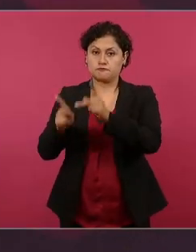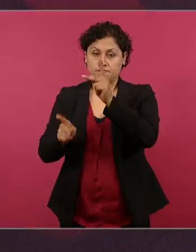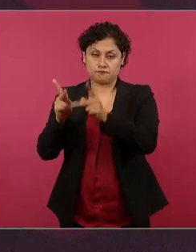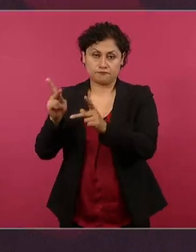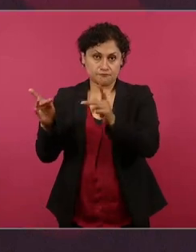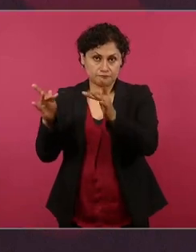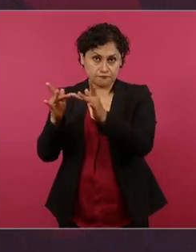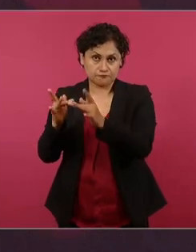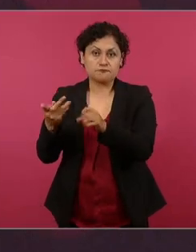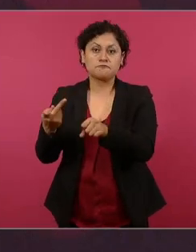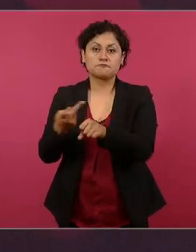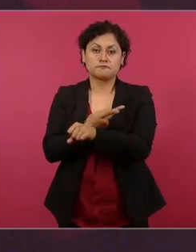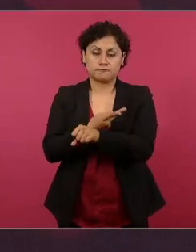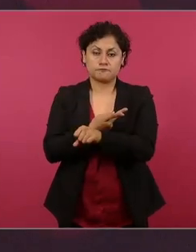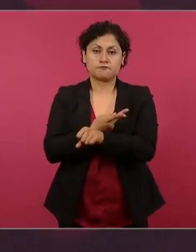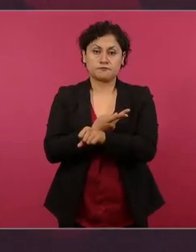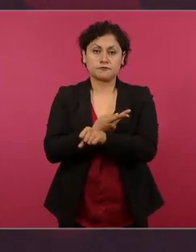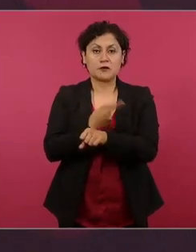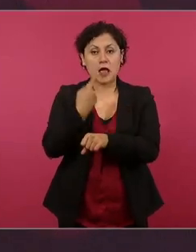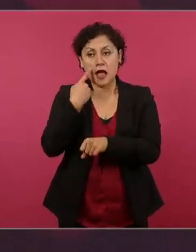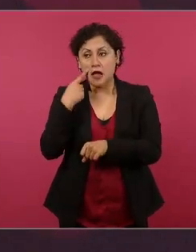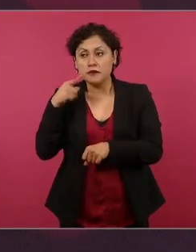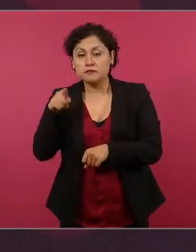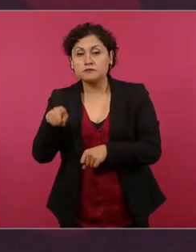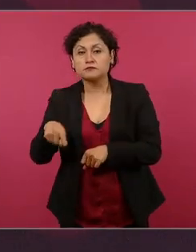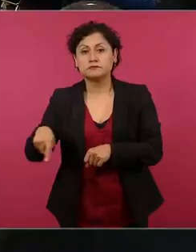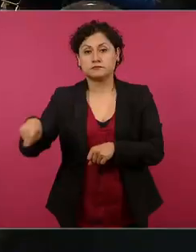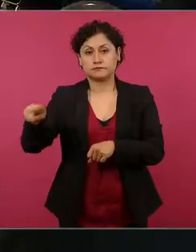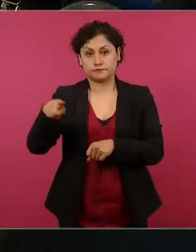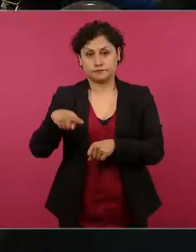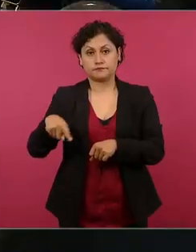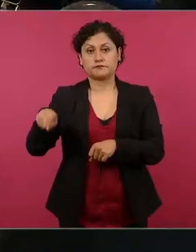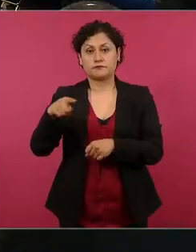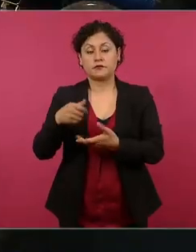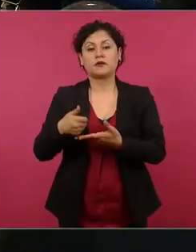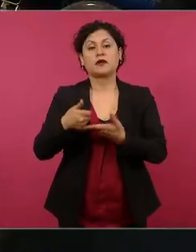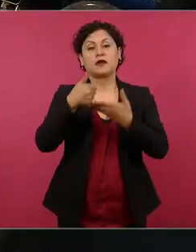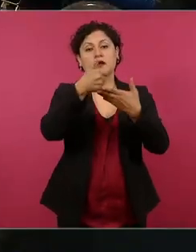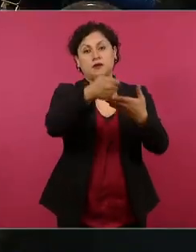para ver si pueden ellos